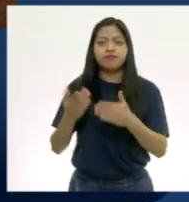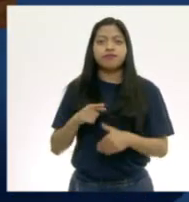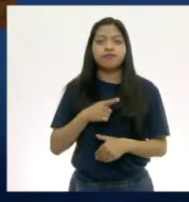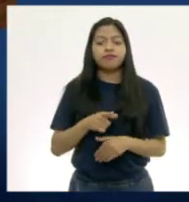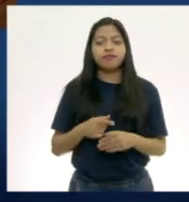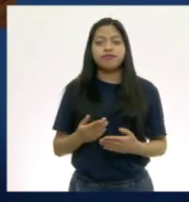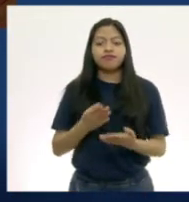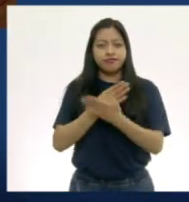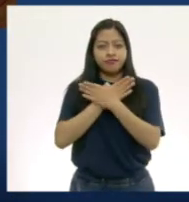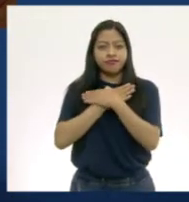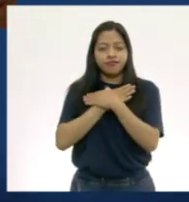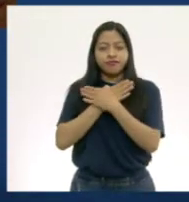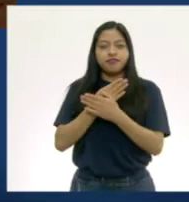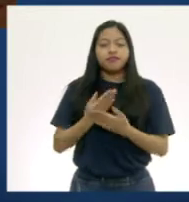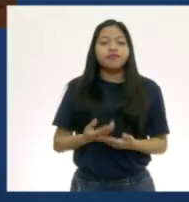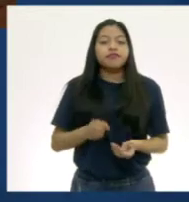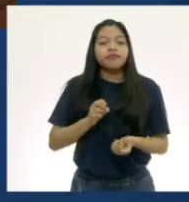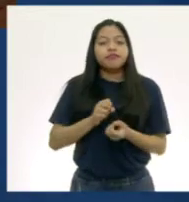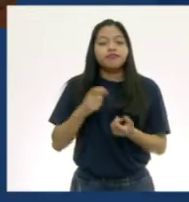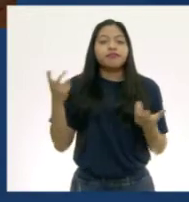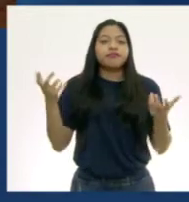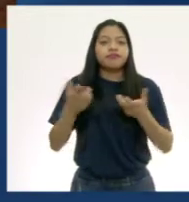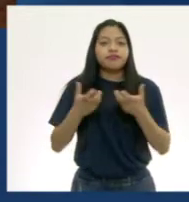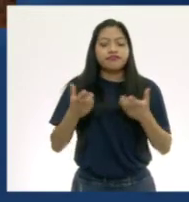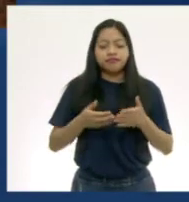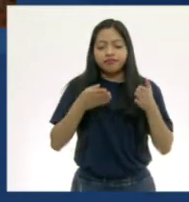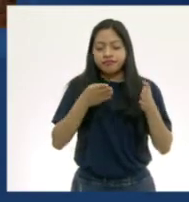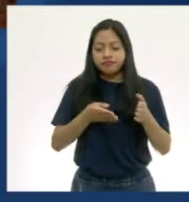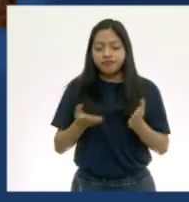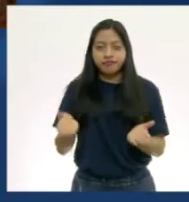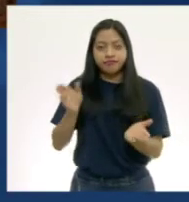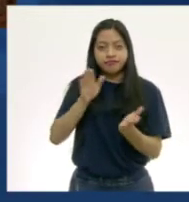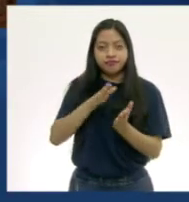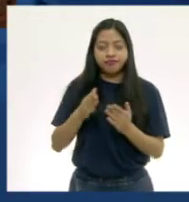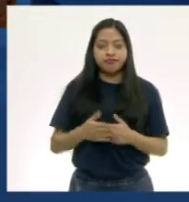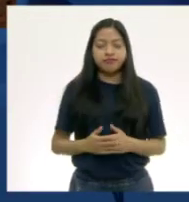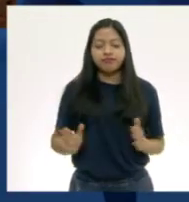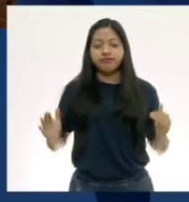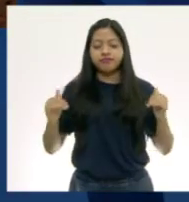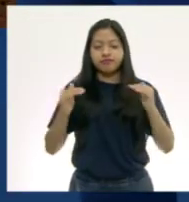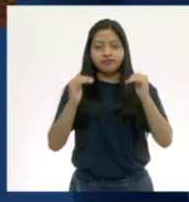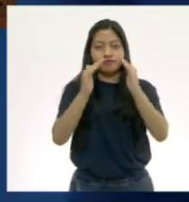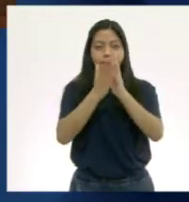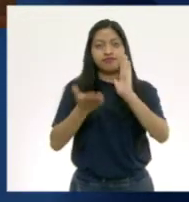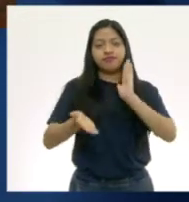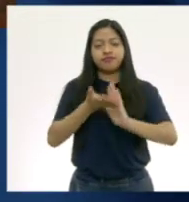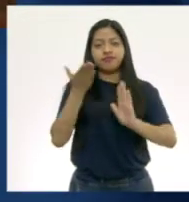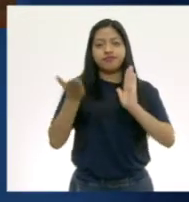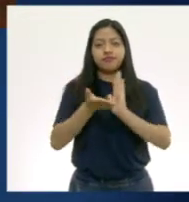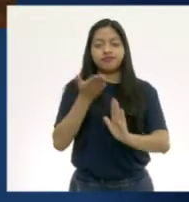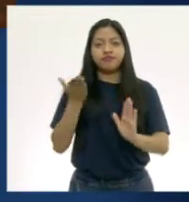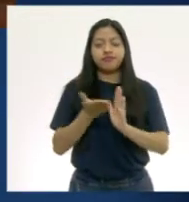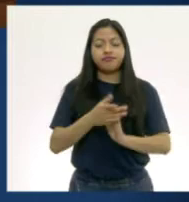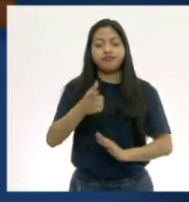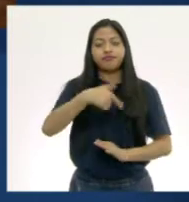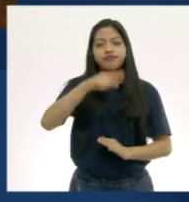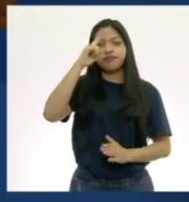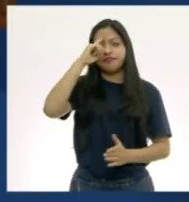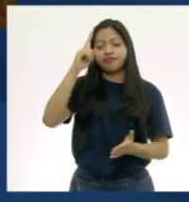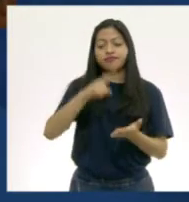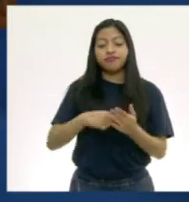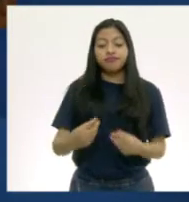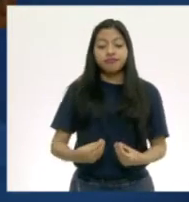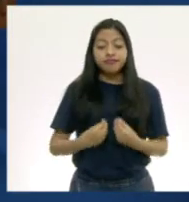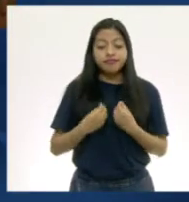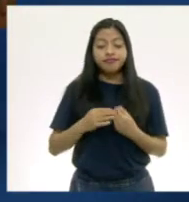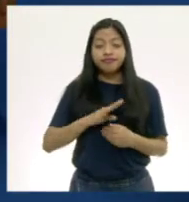de momificación, la creación de sarcófagos y la construcción de pirámides, se basaban en la creencia de otra vida después